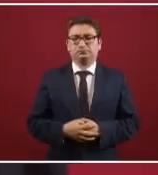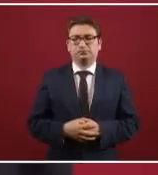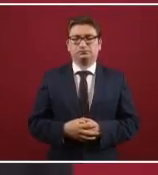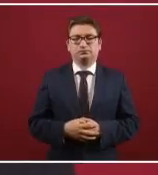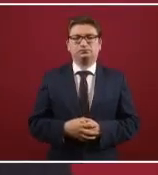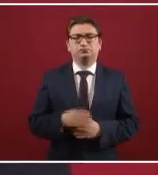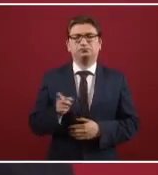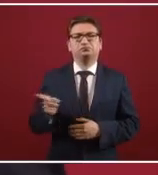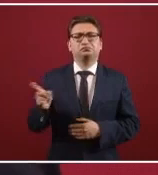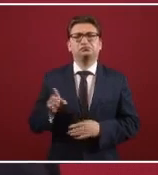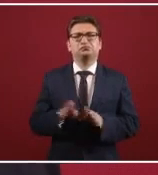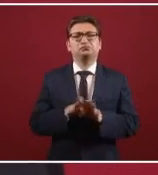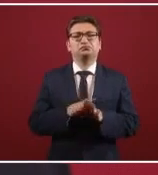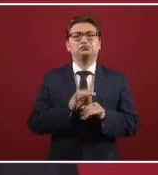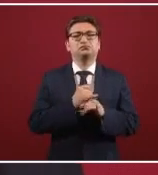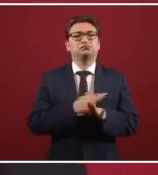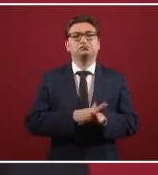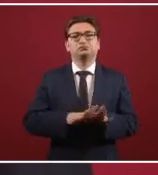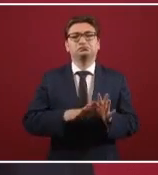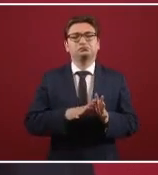son datos